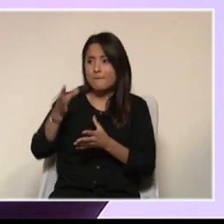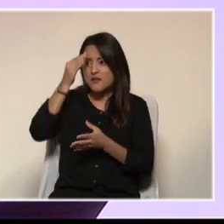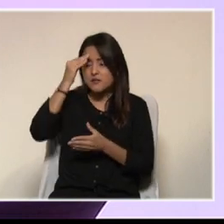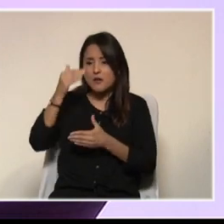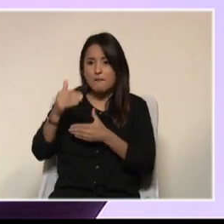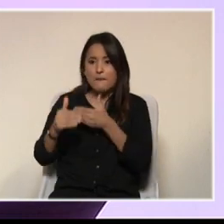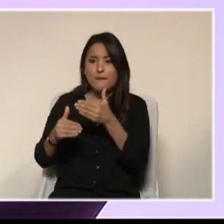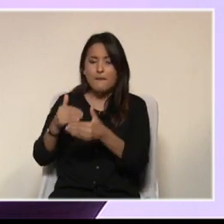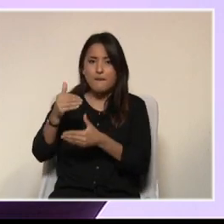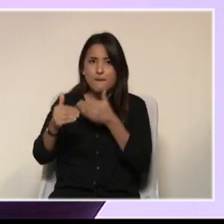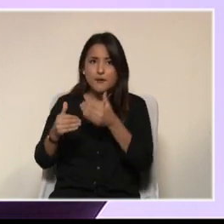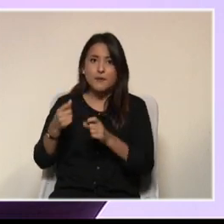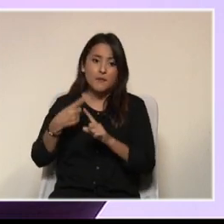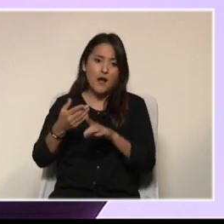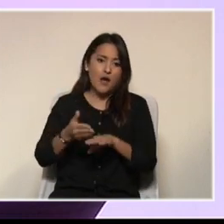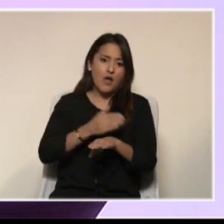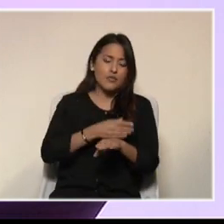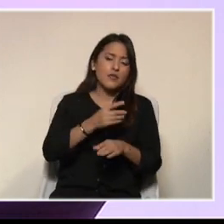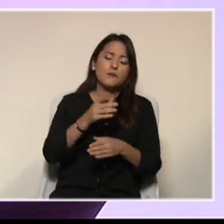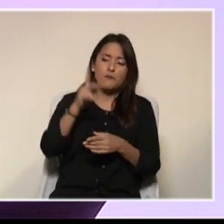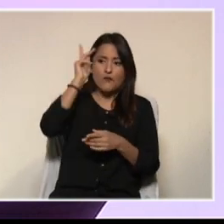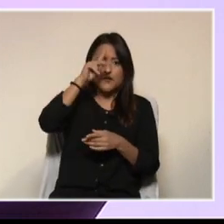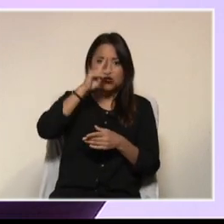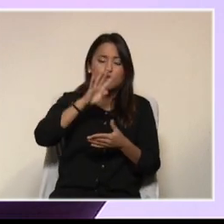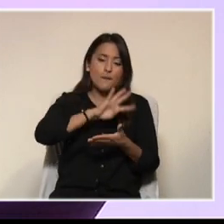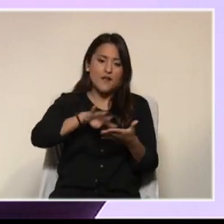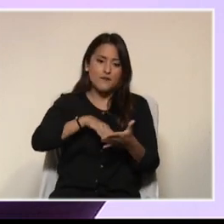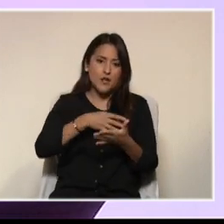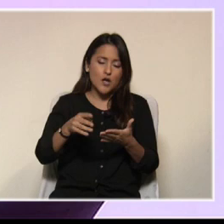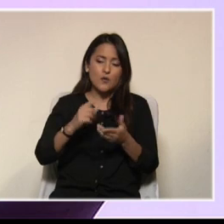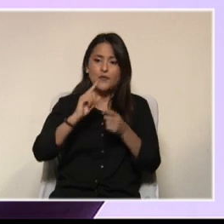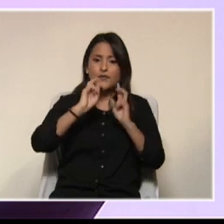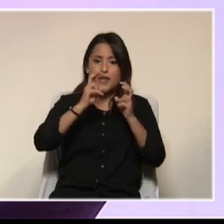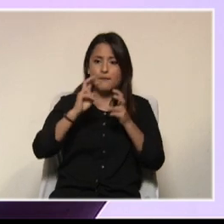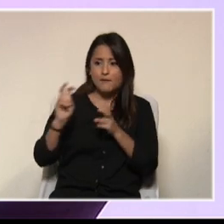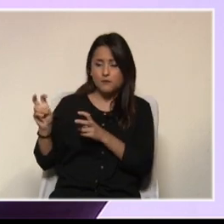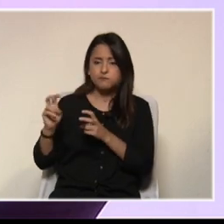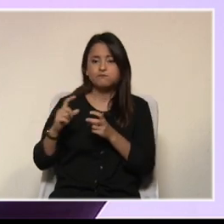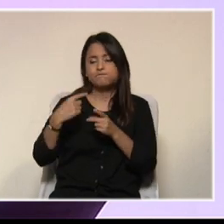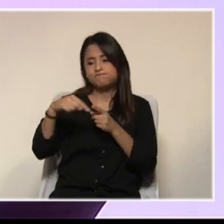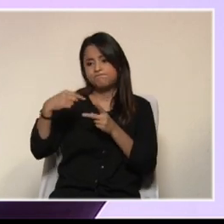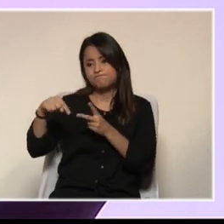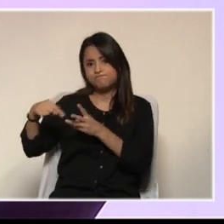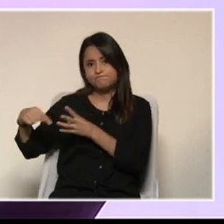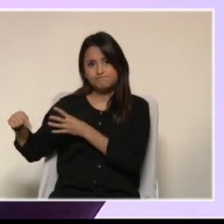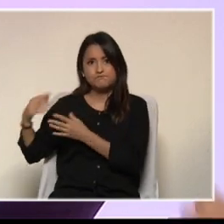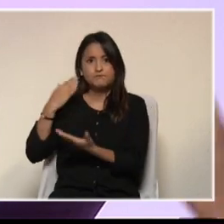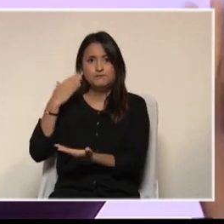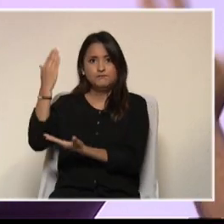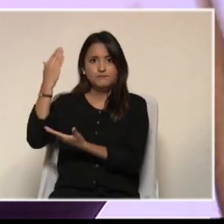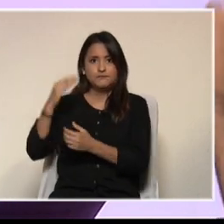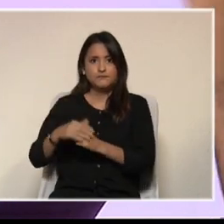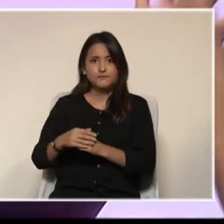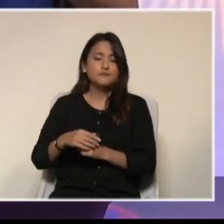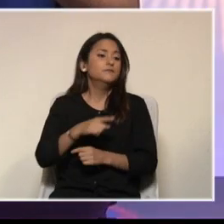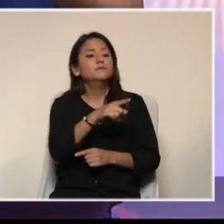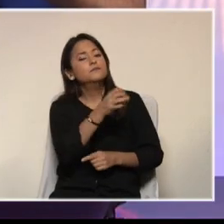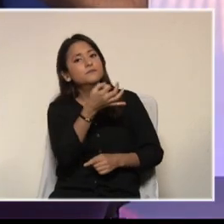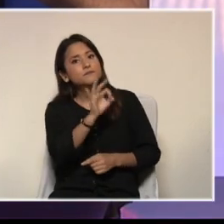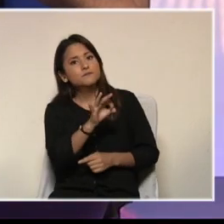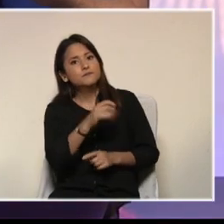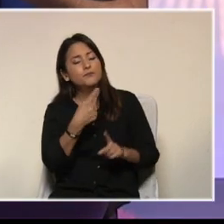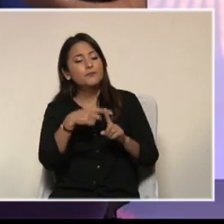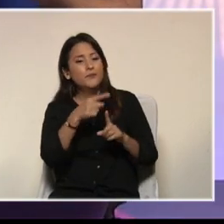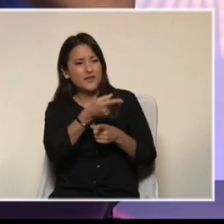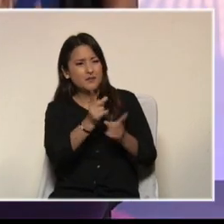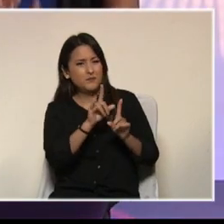que son planificados por los profesores de las áreas de formación o de las especialidades ocupacionales. Excelente, y para respetar ese ritmo